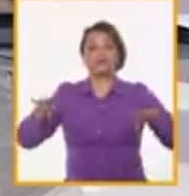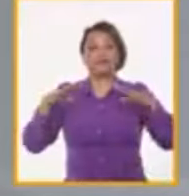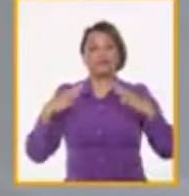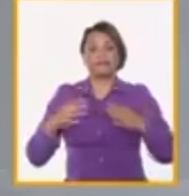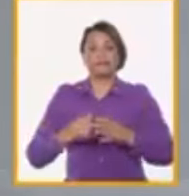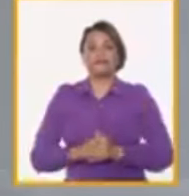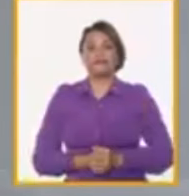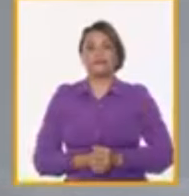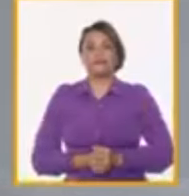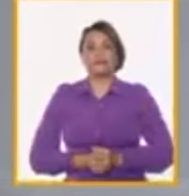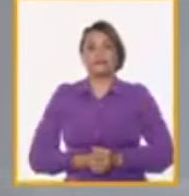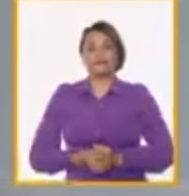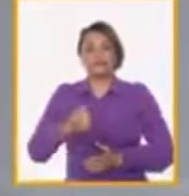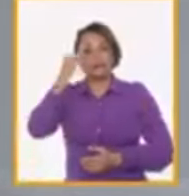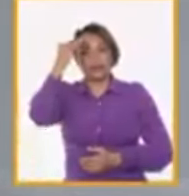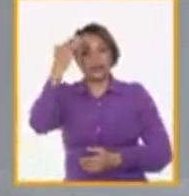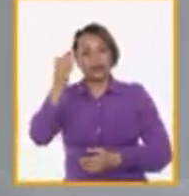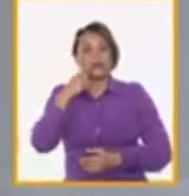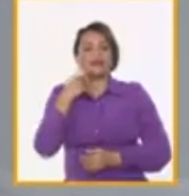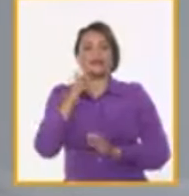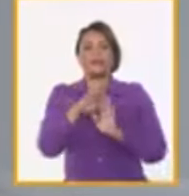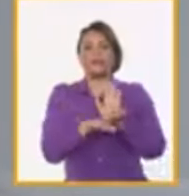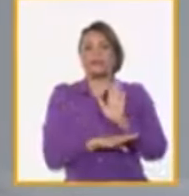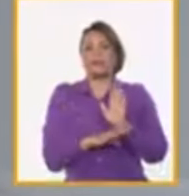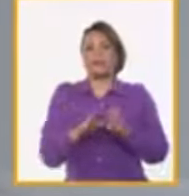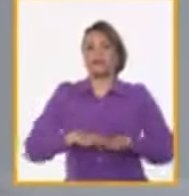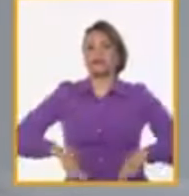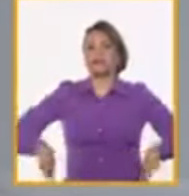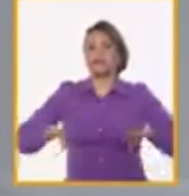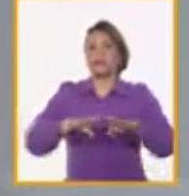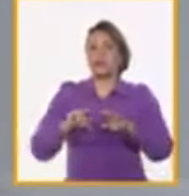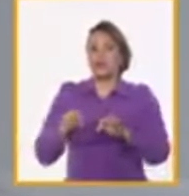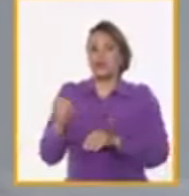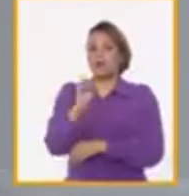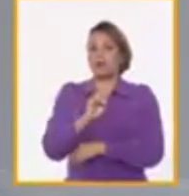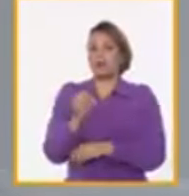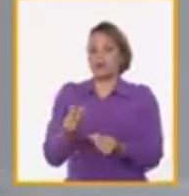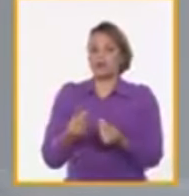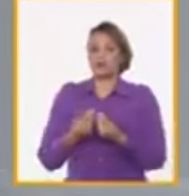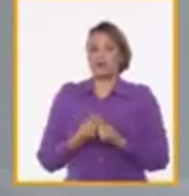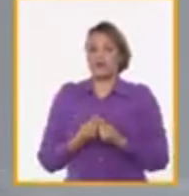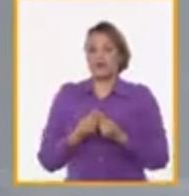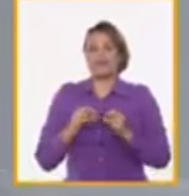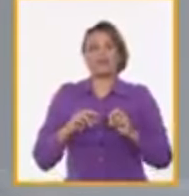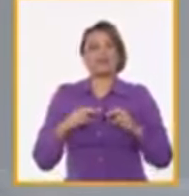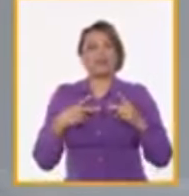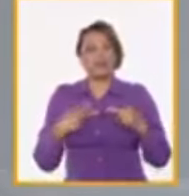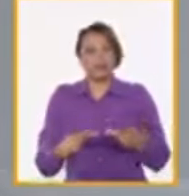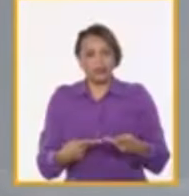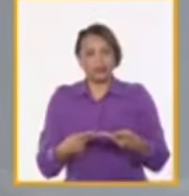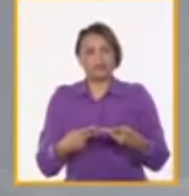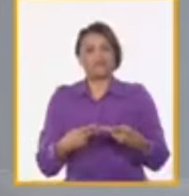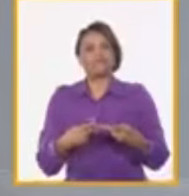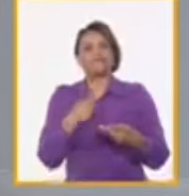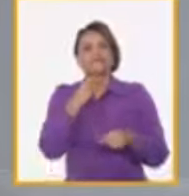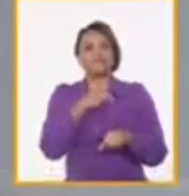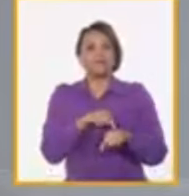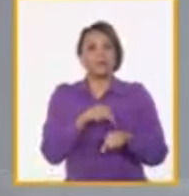y gracias al programa de la mesa redonda que nos da la oportunidad nuevamente de venir en un